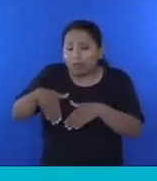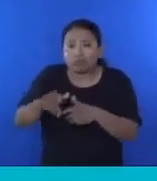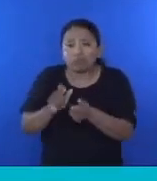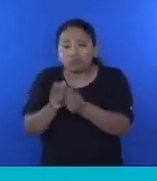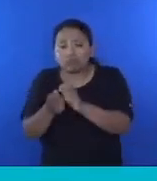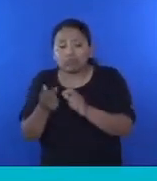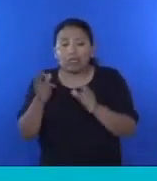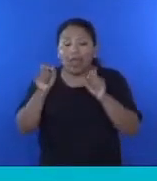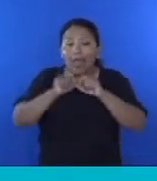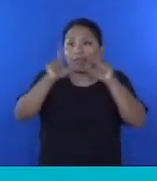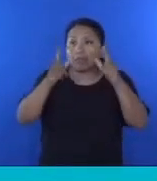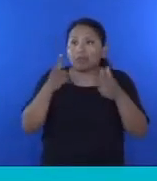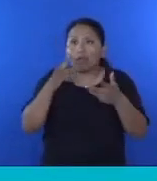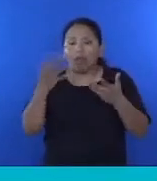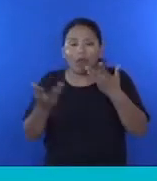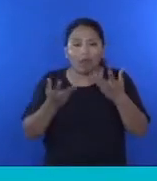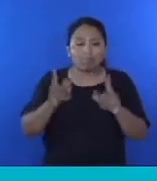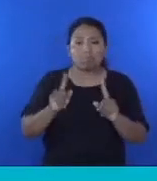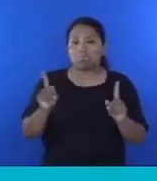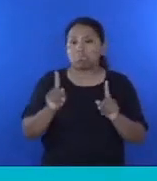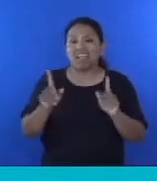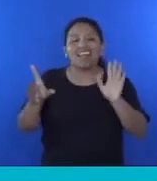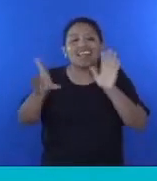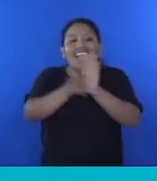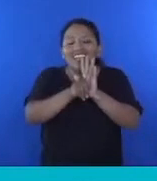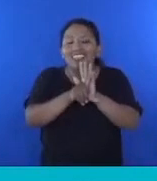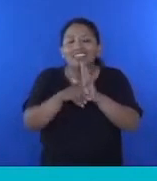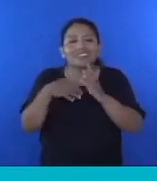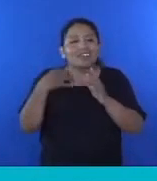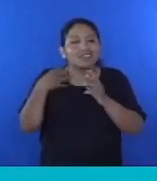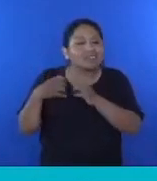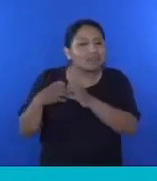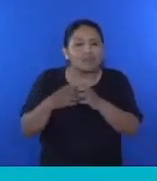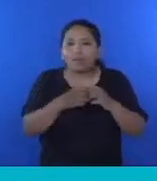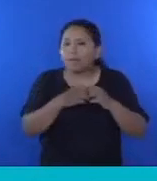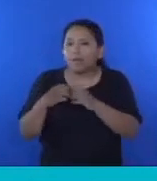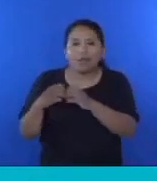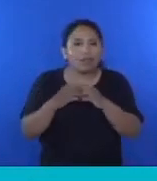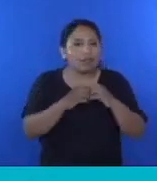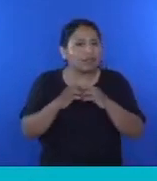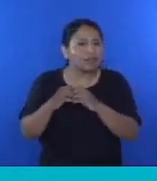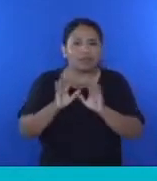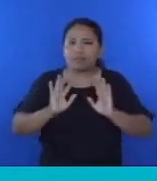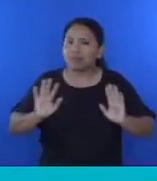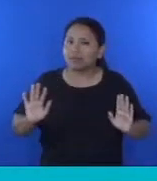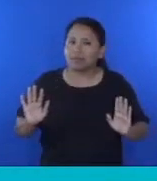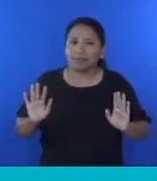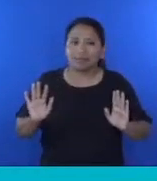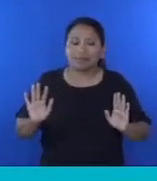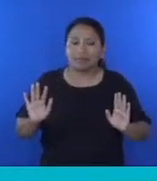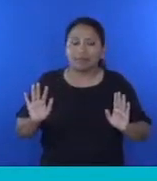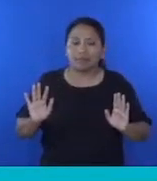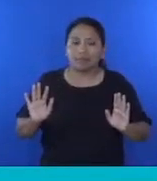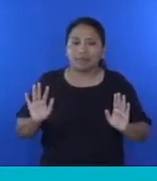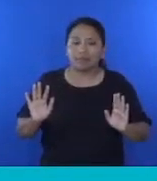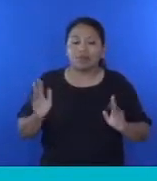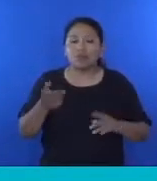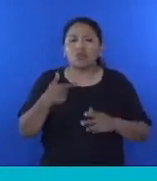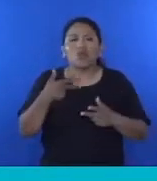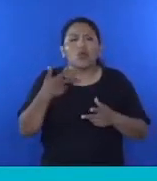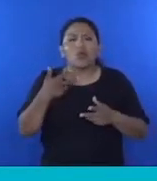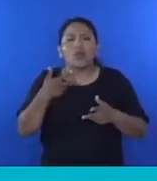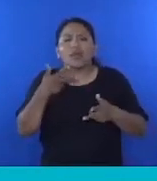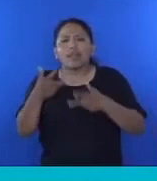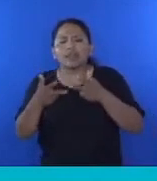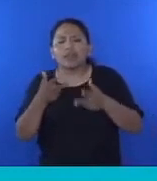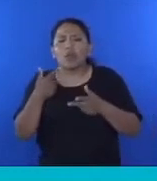le tiene que llamar la atención a nadie. Las leyes se debaten. Yo siempre digo que no sé si de